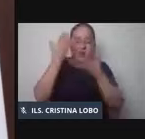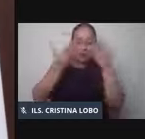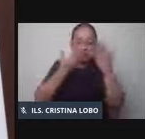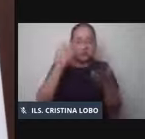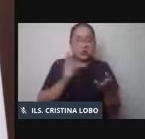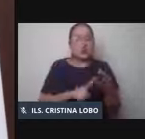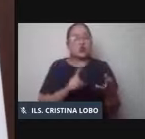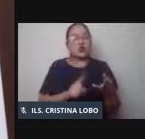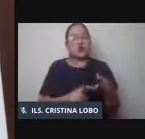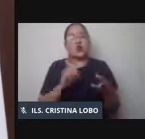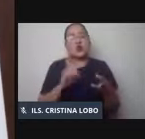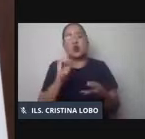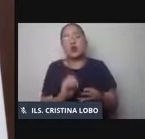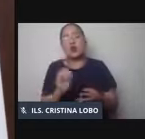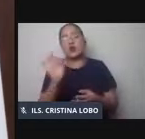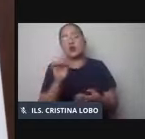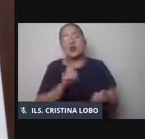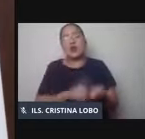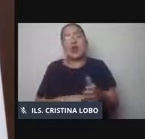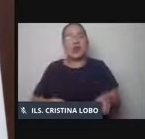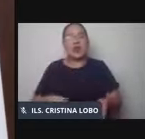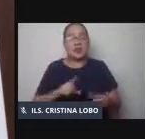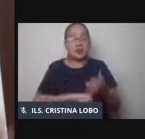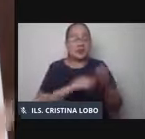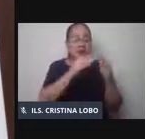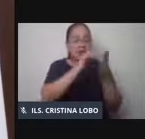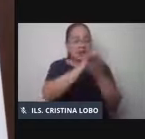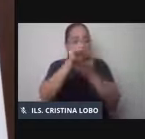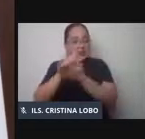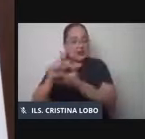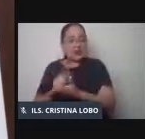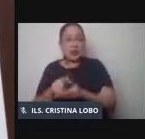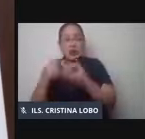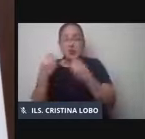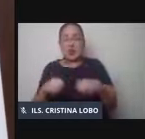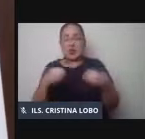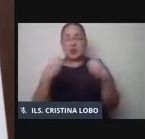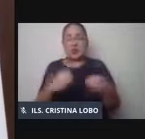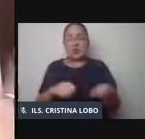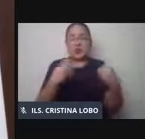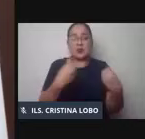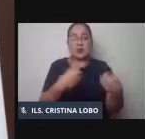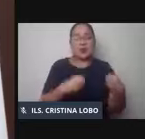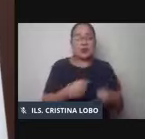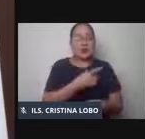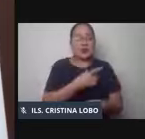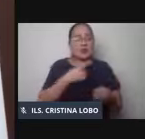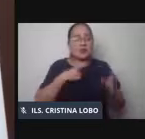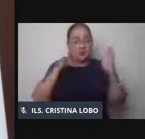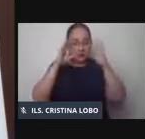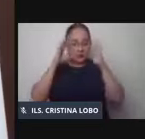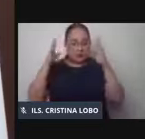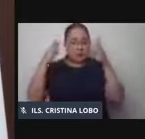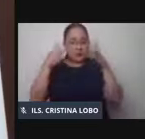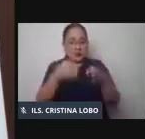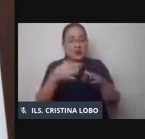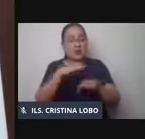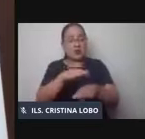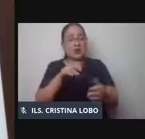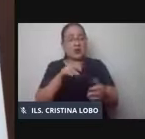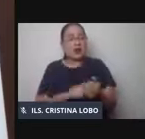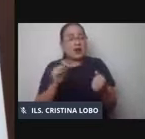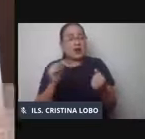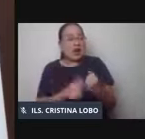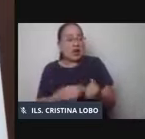trabajo, de actividades domésticas, ¿no? Estar como concentradas y concentrados tal vez en algo,